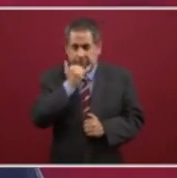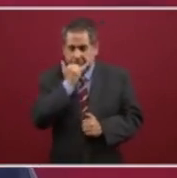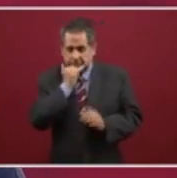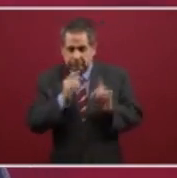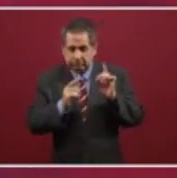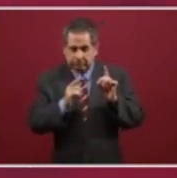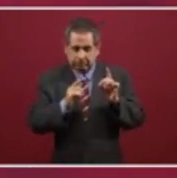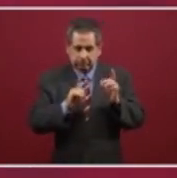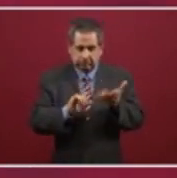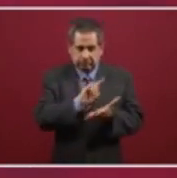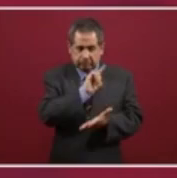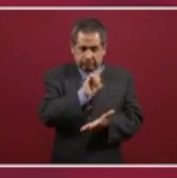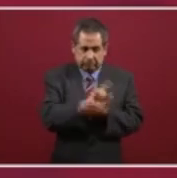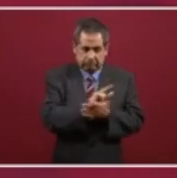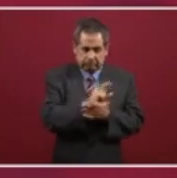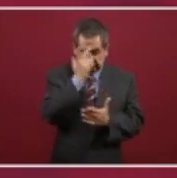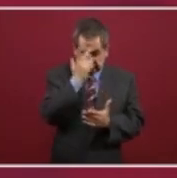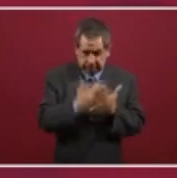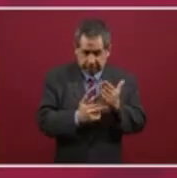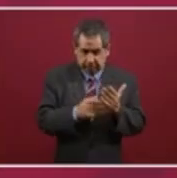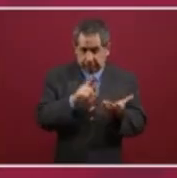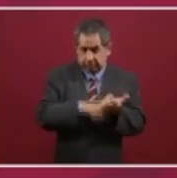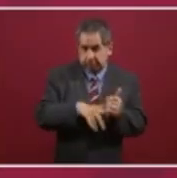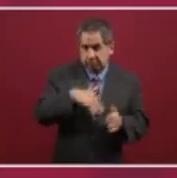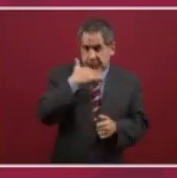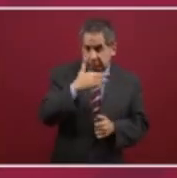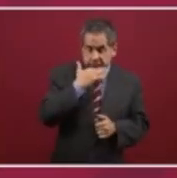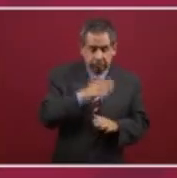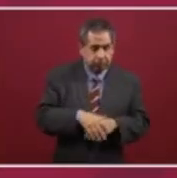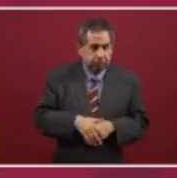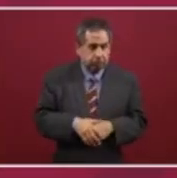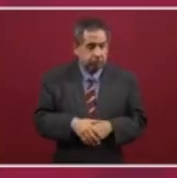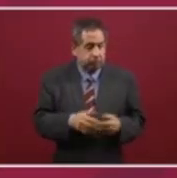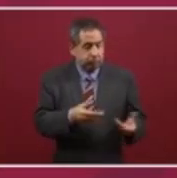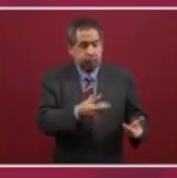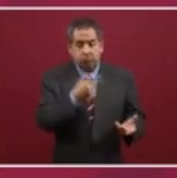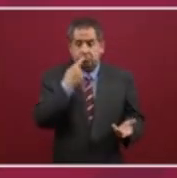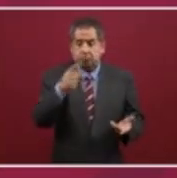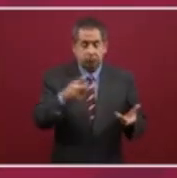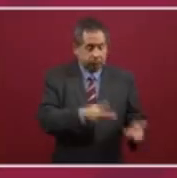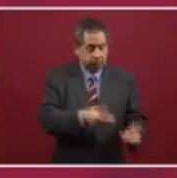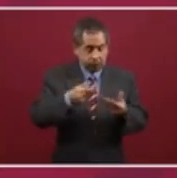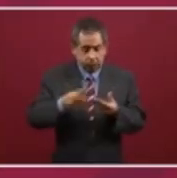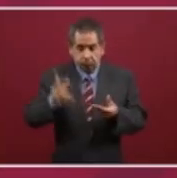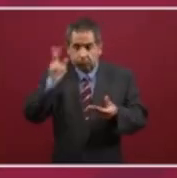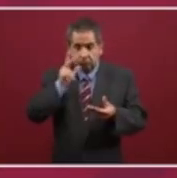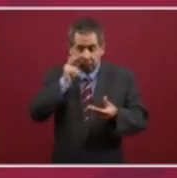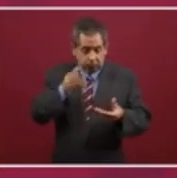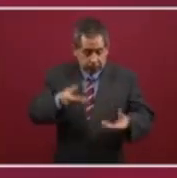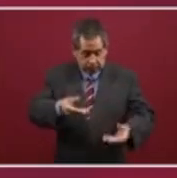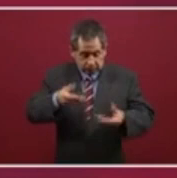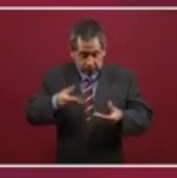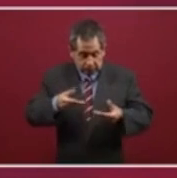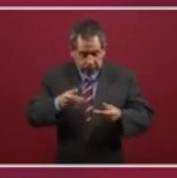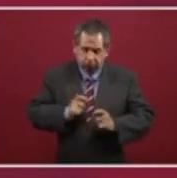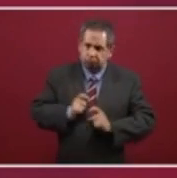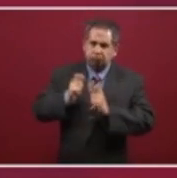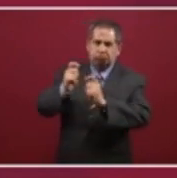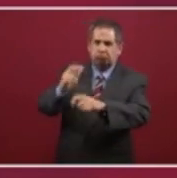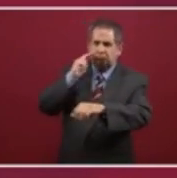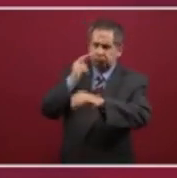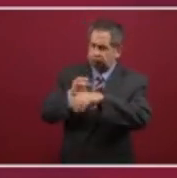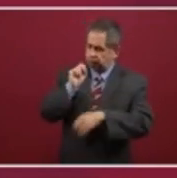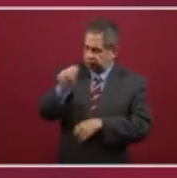de ilegalidad o de corrupción que llegue a nuestras manos o que nos enteremos es canalizado a